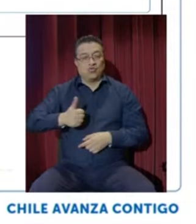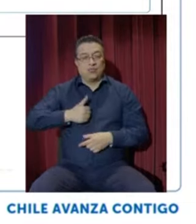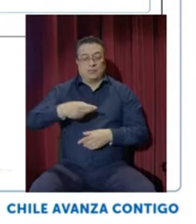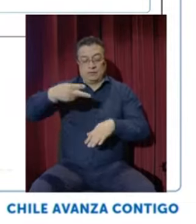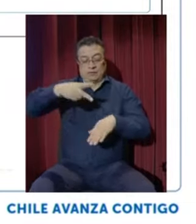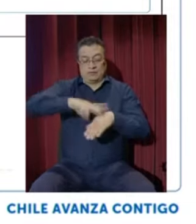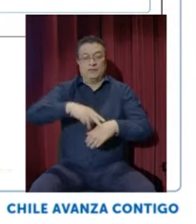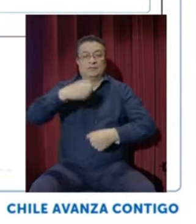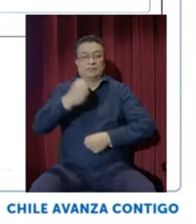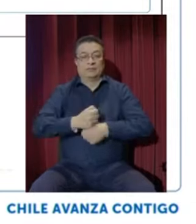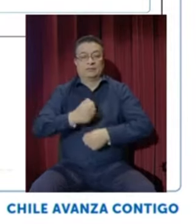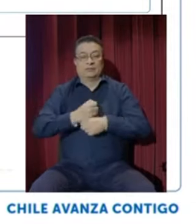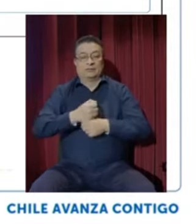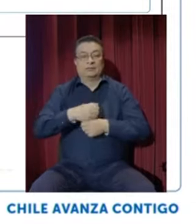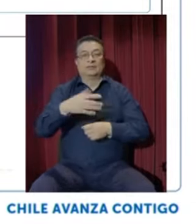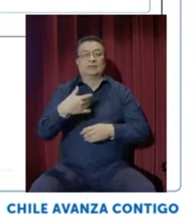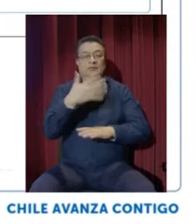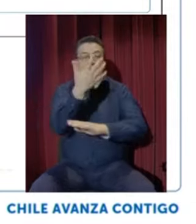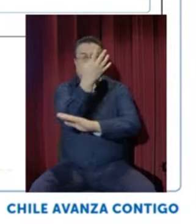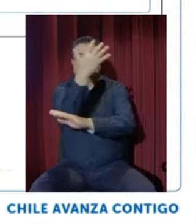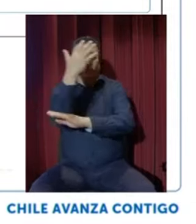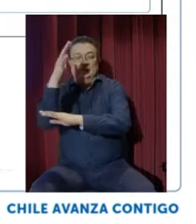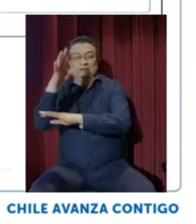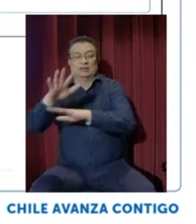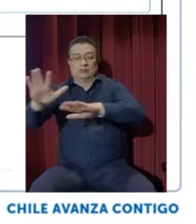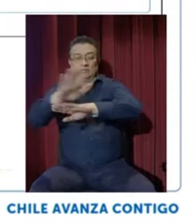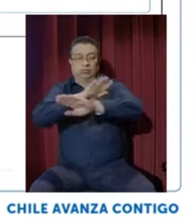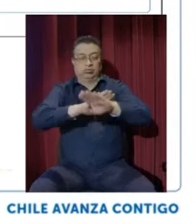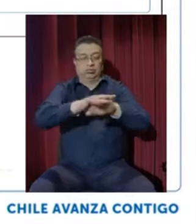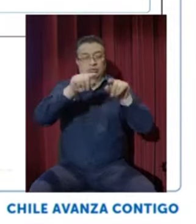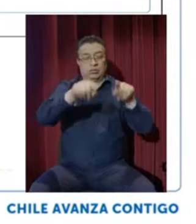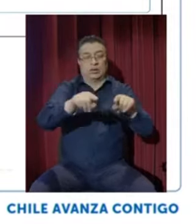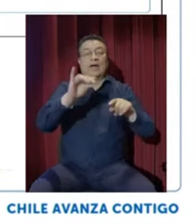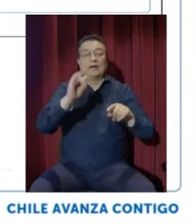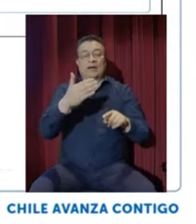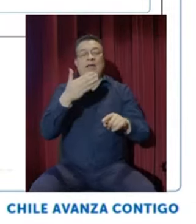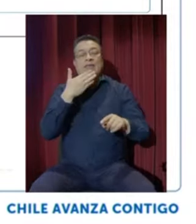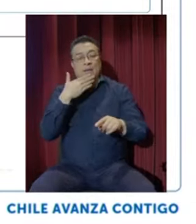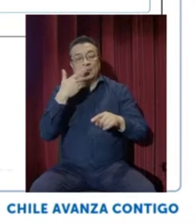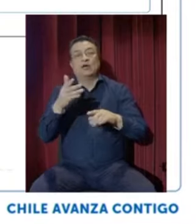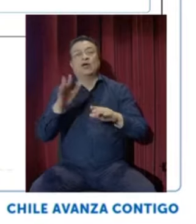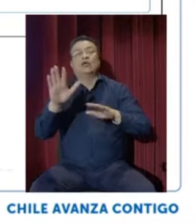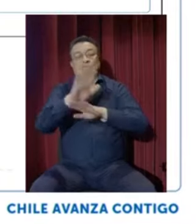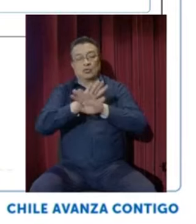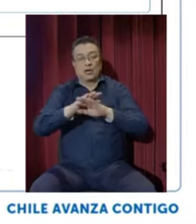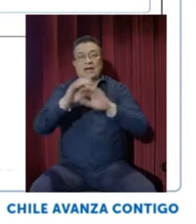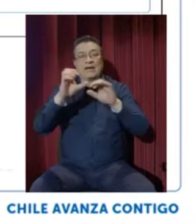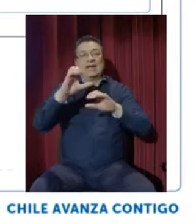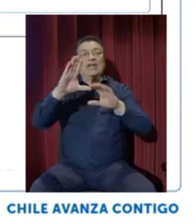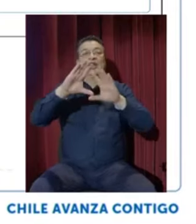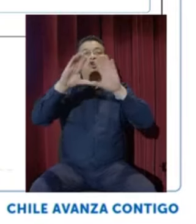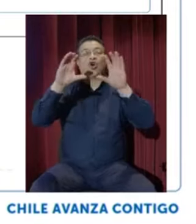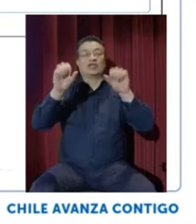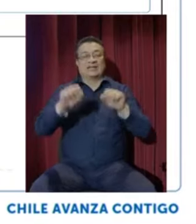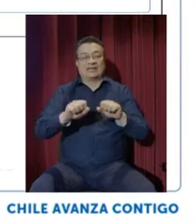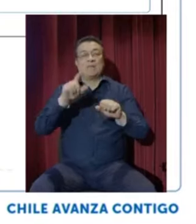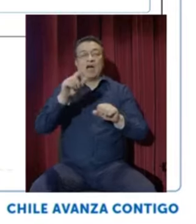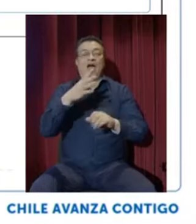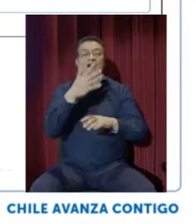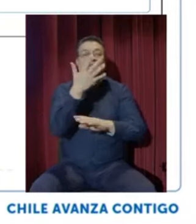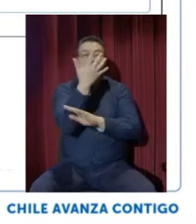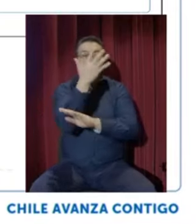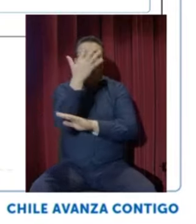rol en la gerencia de área Silvestre protegida y también en la gerencia de conservación de ecosistemas boscosos y zofío